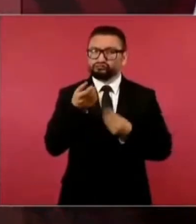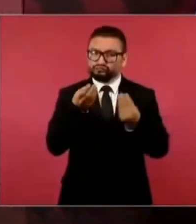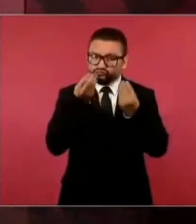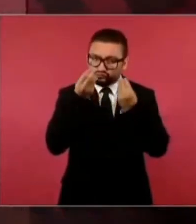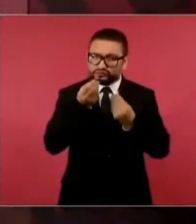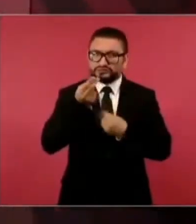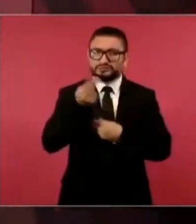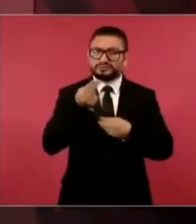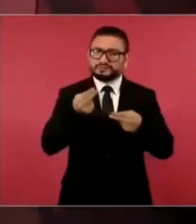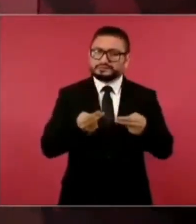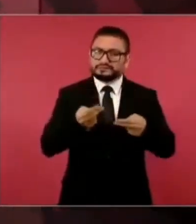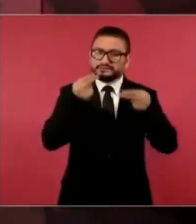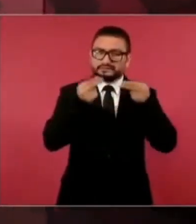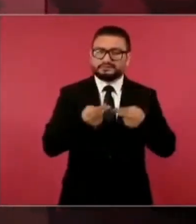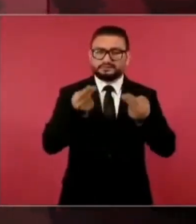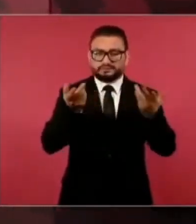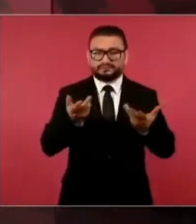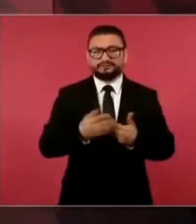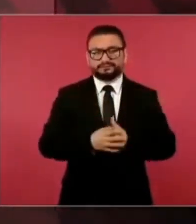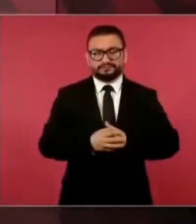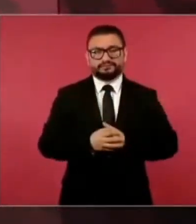mucho negocio,